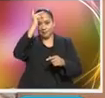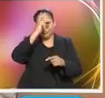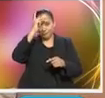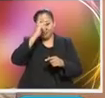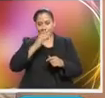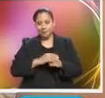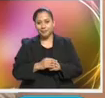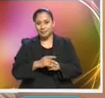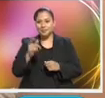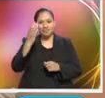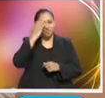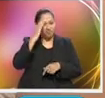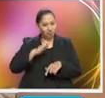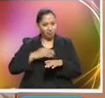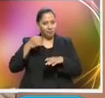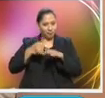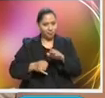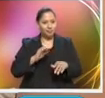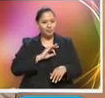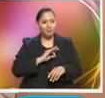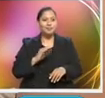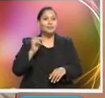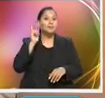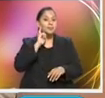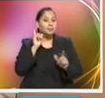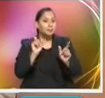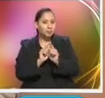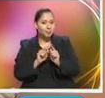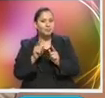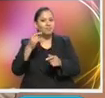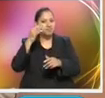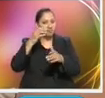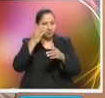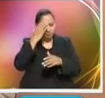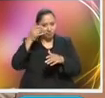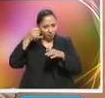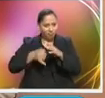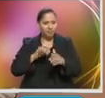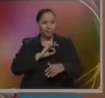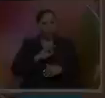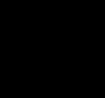Exactamente, conózcanlo más allá Sí. de lo que solo hemos escuchado, ¿no? Vamos a Hecho. entrar un poquito más. Muchísimas gracias.